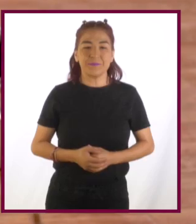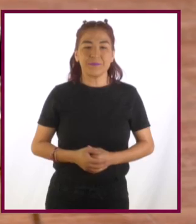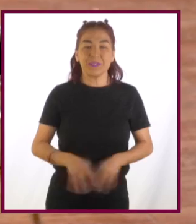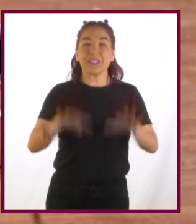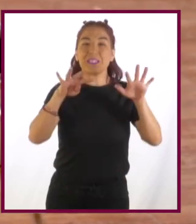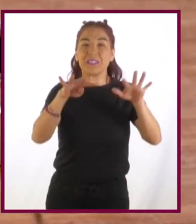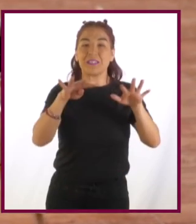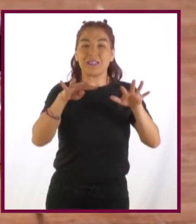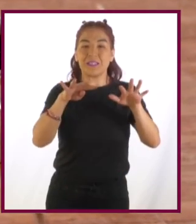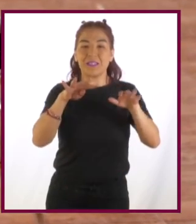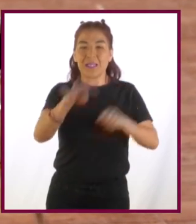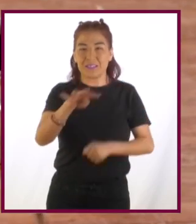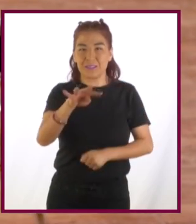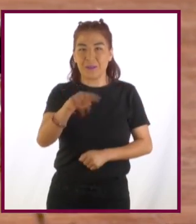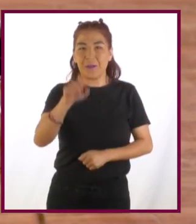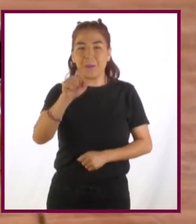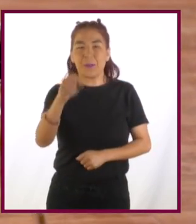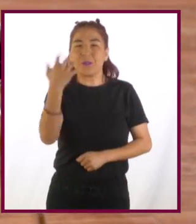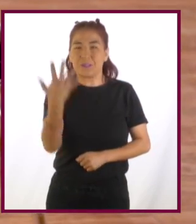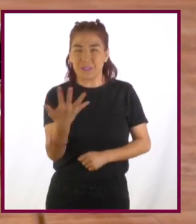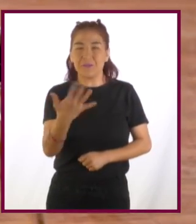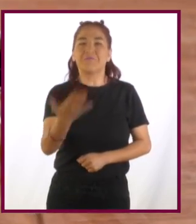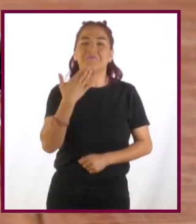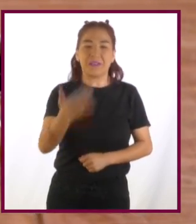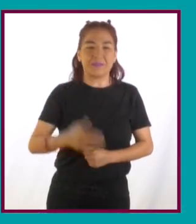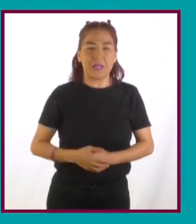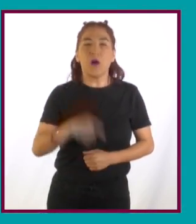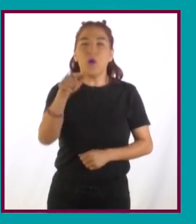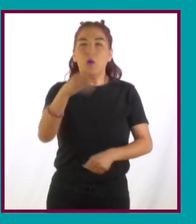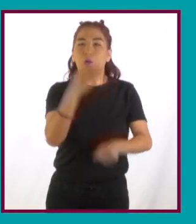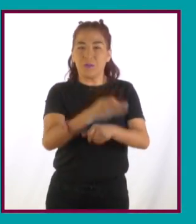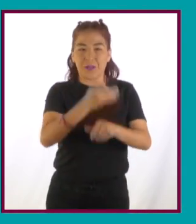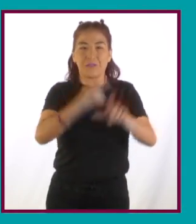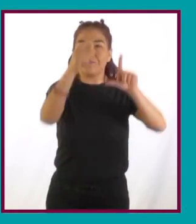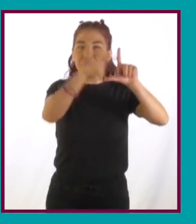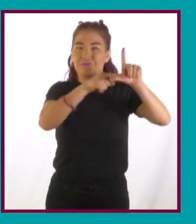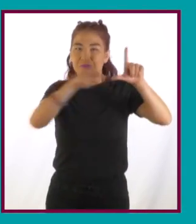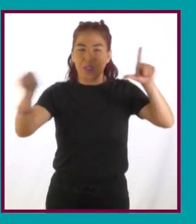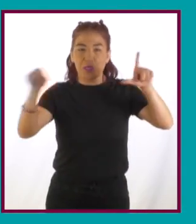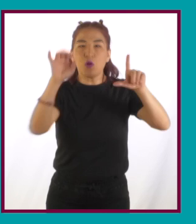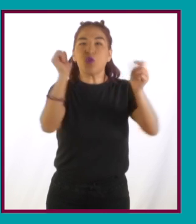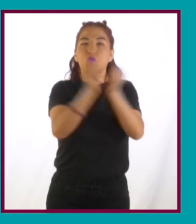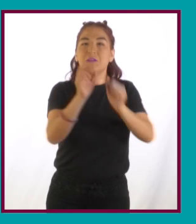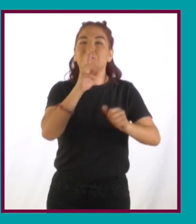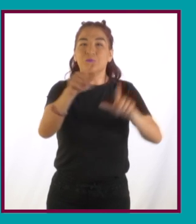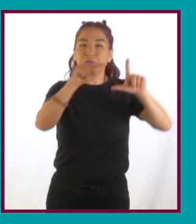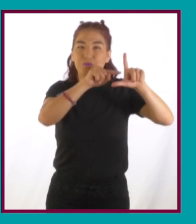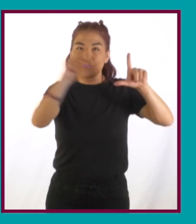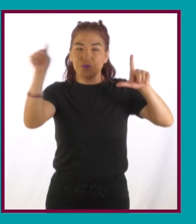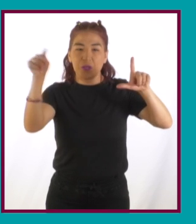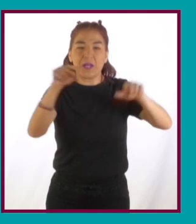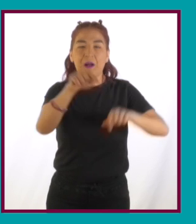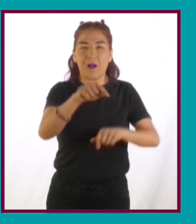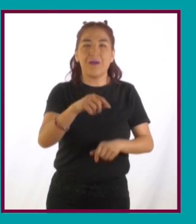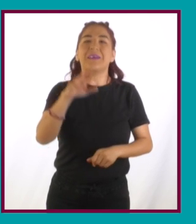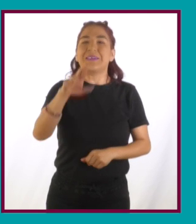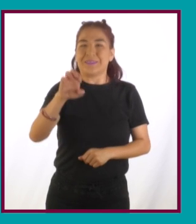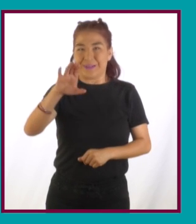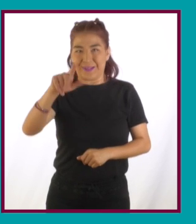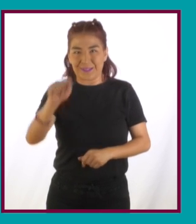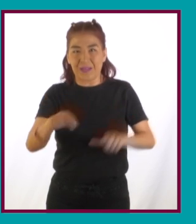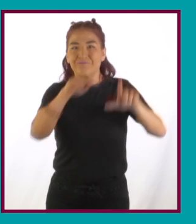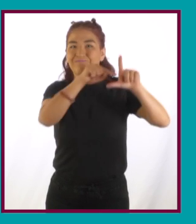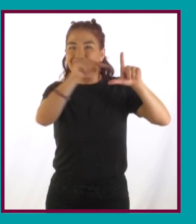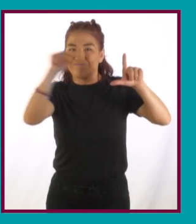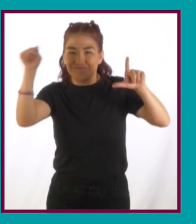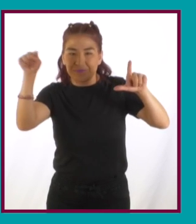Y 19.5. Perfecto. Perfecto. Muy bien, hacemos una gráfica con los resultados. Como podemos ver, es una